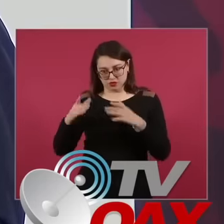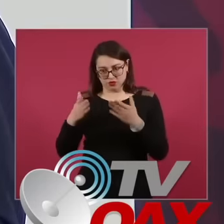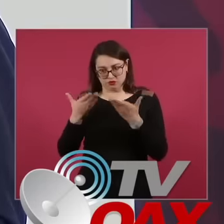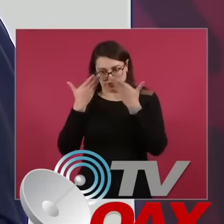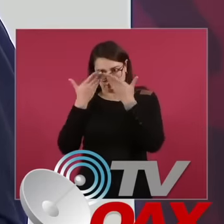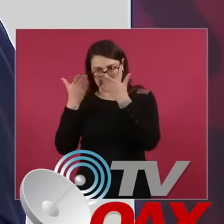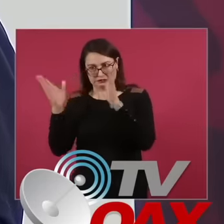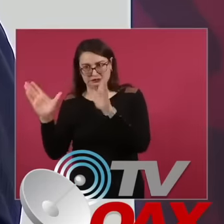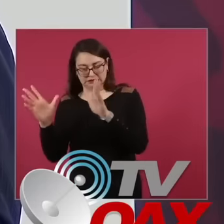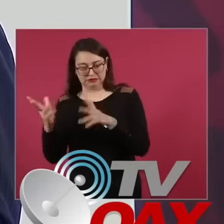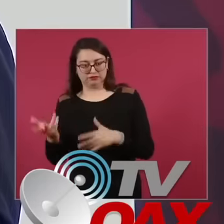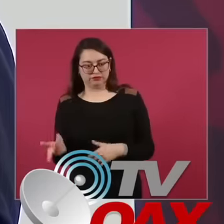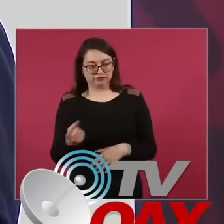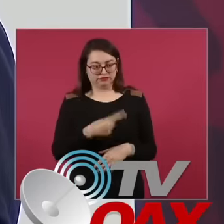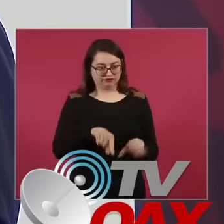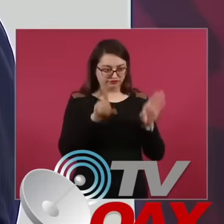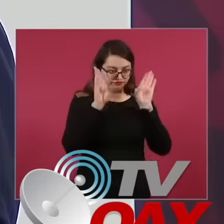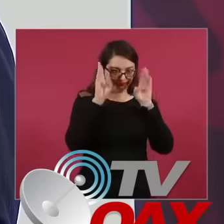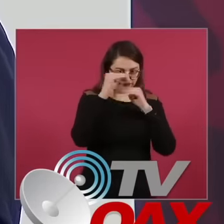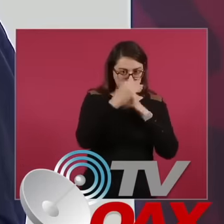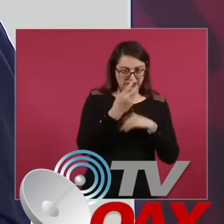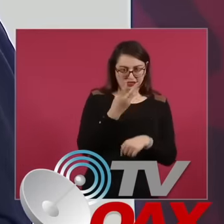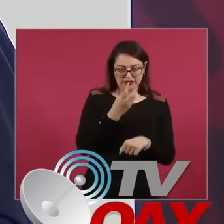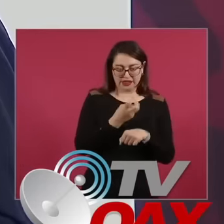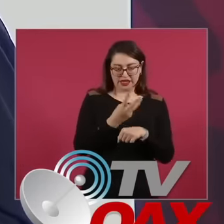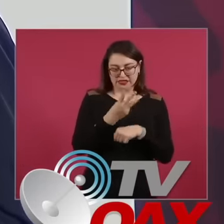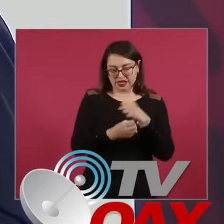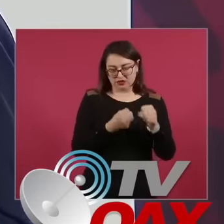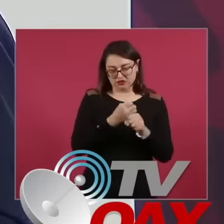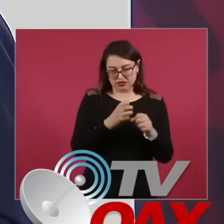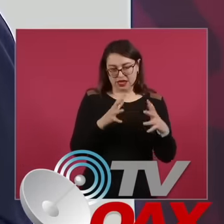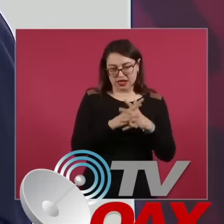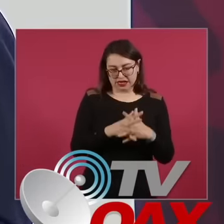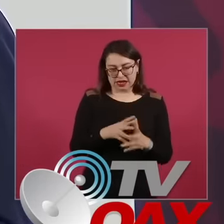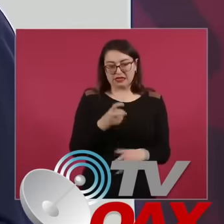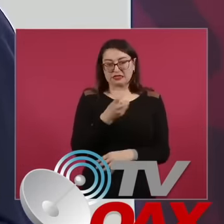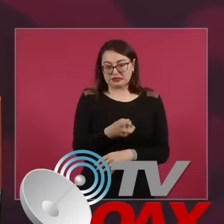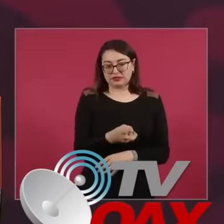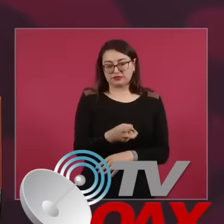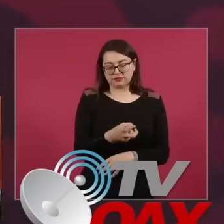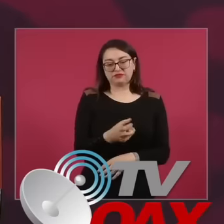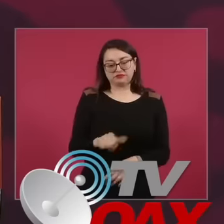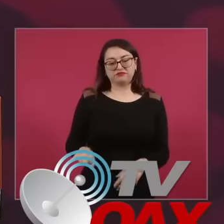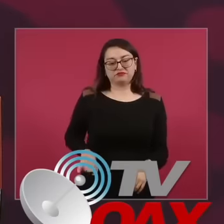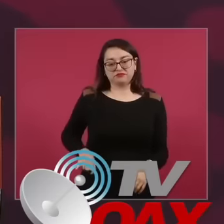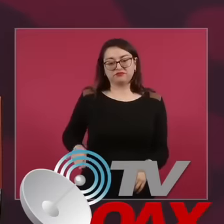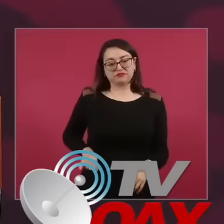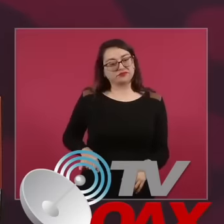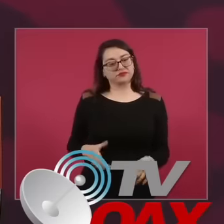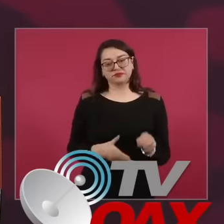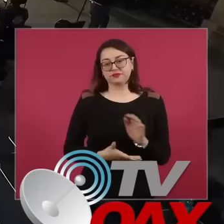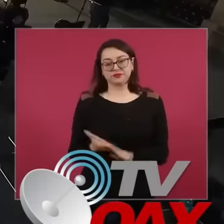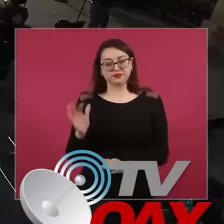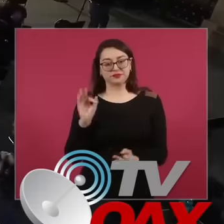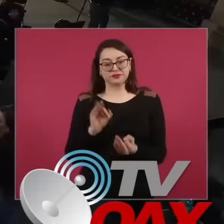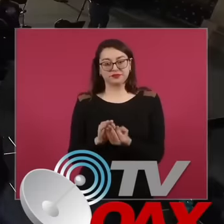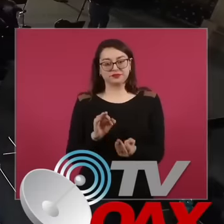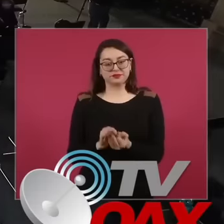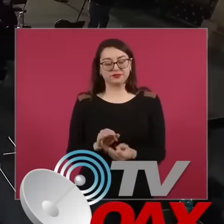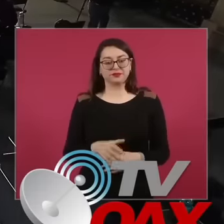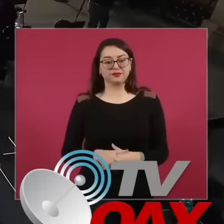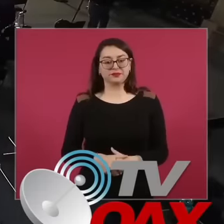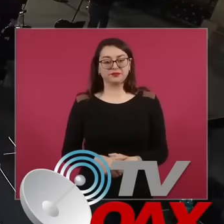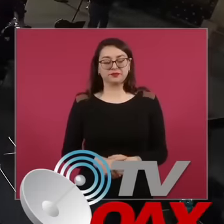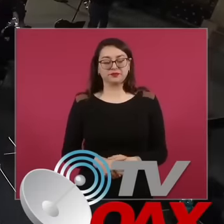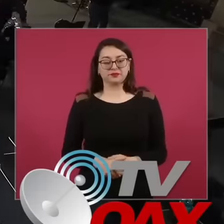conservadurismo en la guerra de los tres años, la guerra de reforma. Entonces es interesante. Bueno, ahora sí vámonos a los tamales.